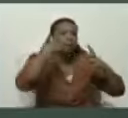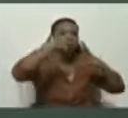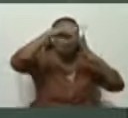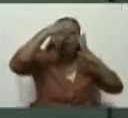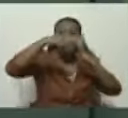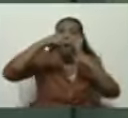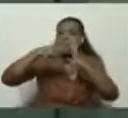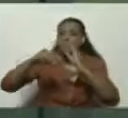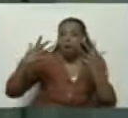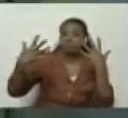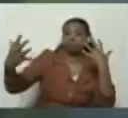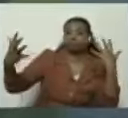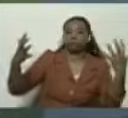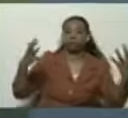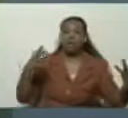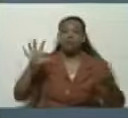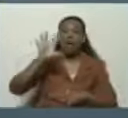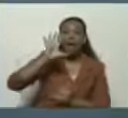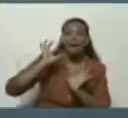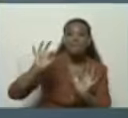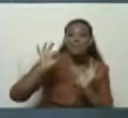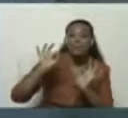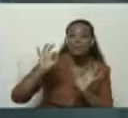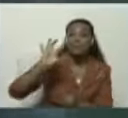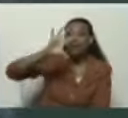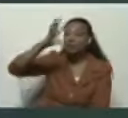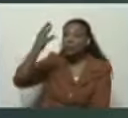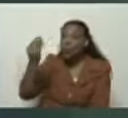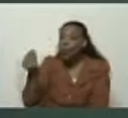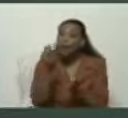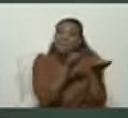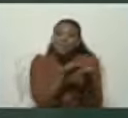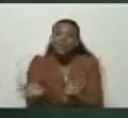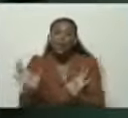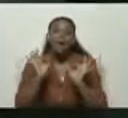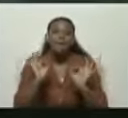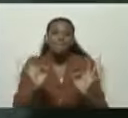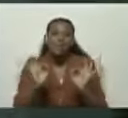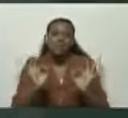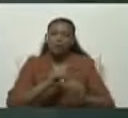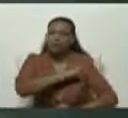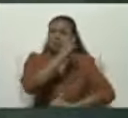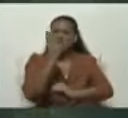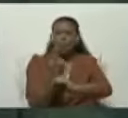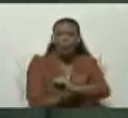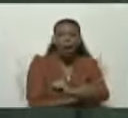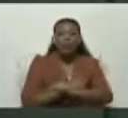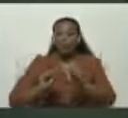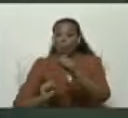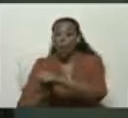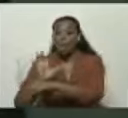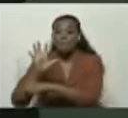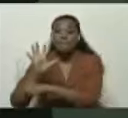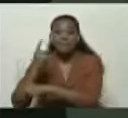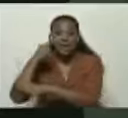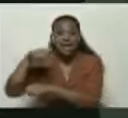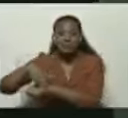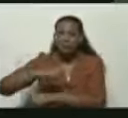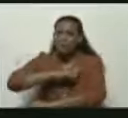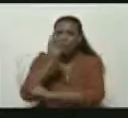de este país que es nuestro invitado y que es una potencia de los BRICS que nos trae